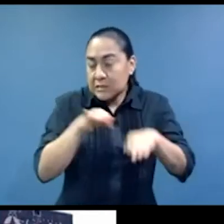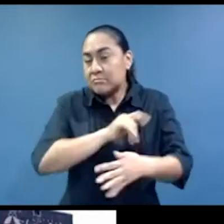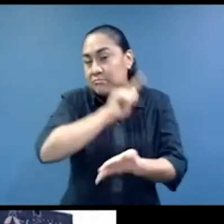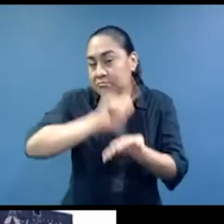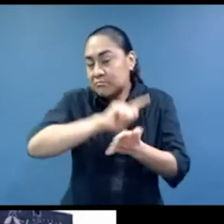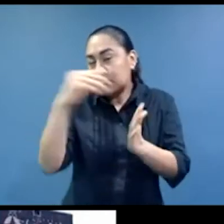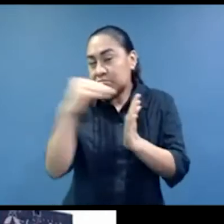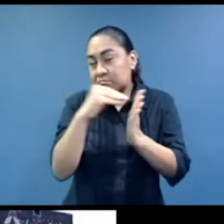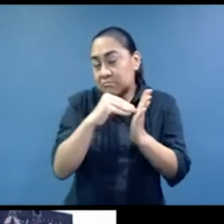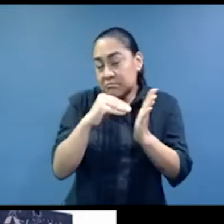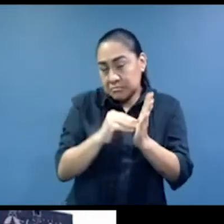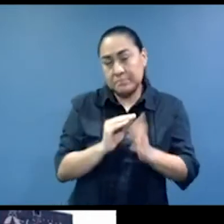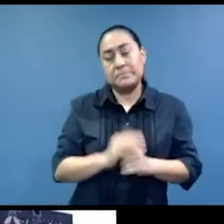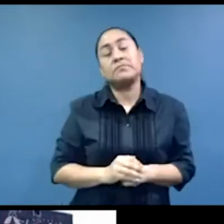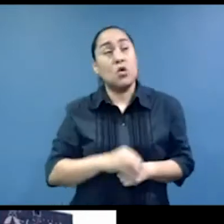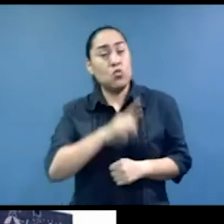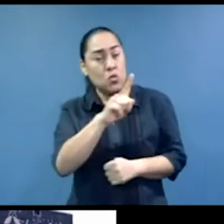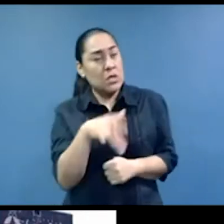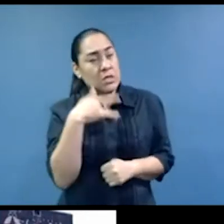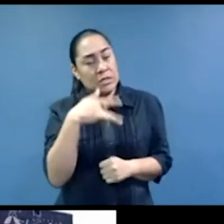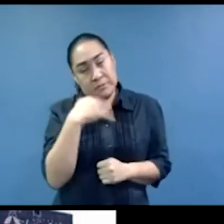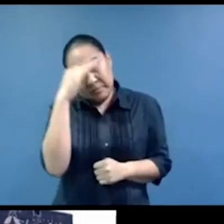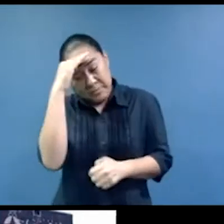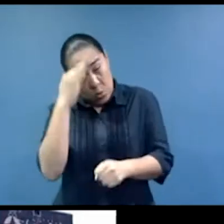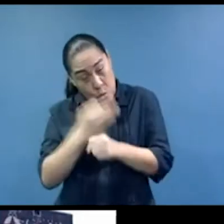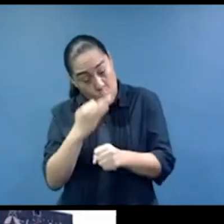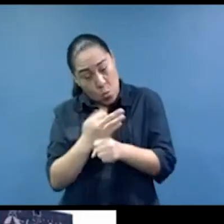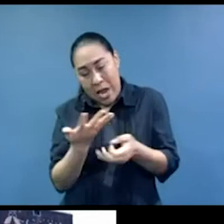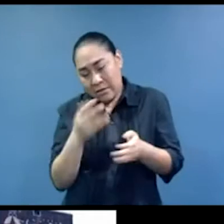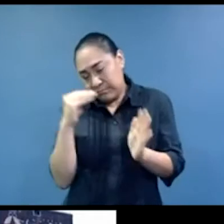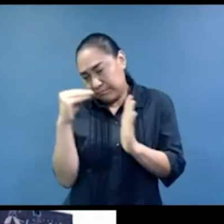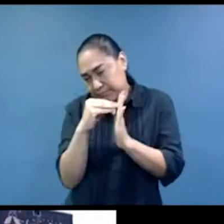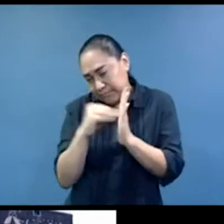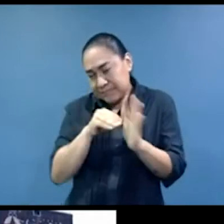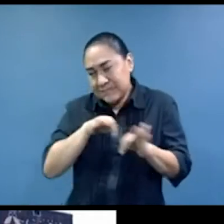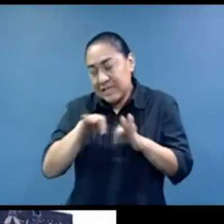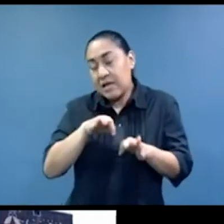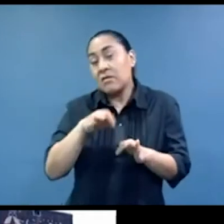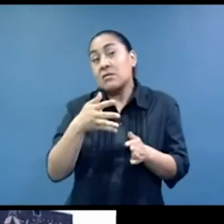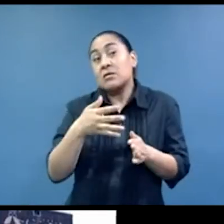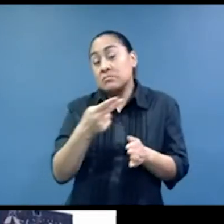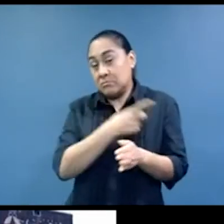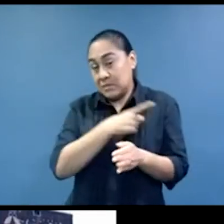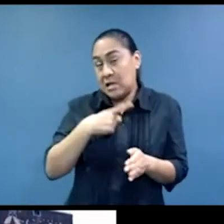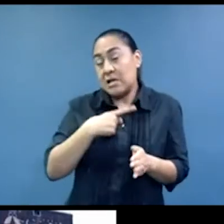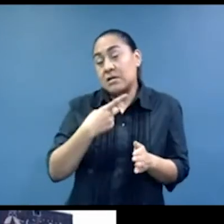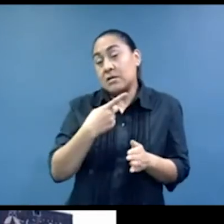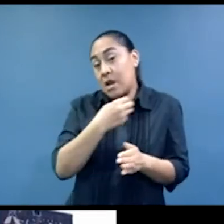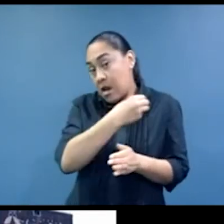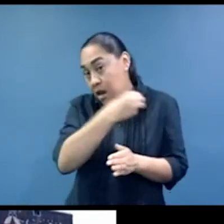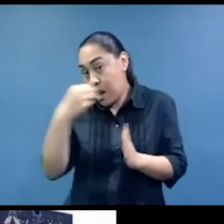que estos retos podrían tener algo que ver con la regulación o falta de regulación que estamos enfrentando.